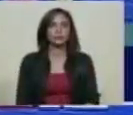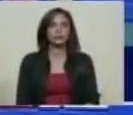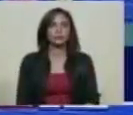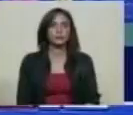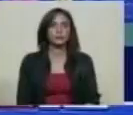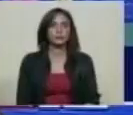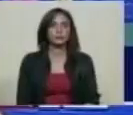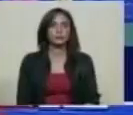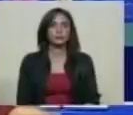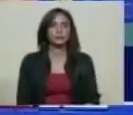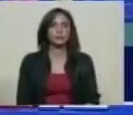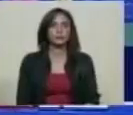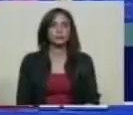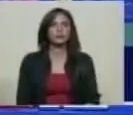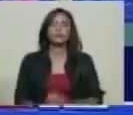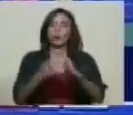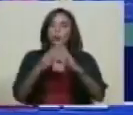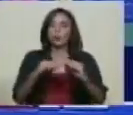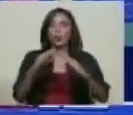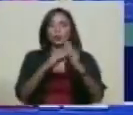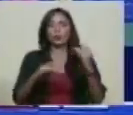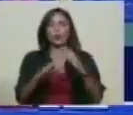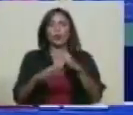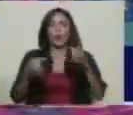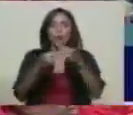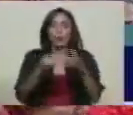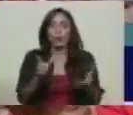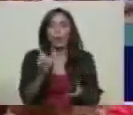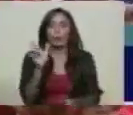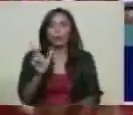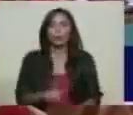en la reestructuración y fortalecimiento de la UVC.